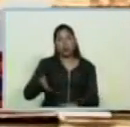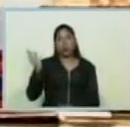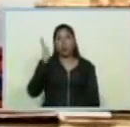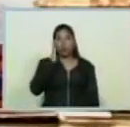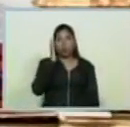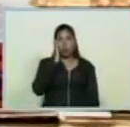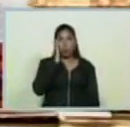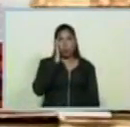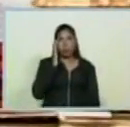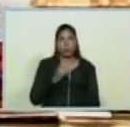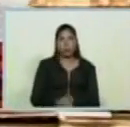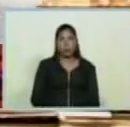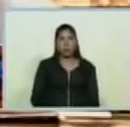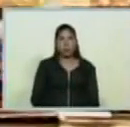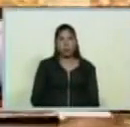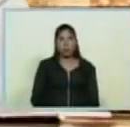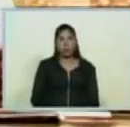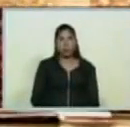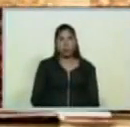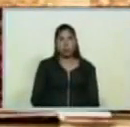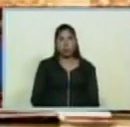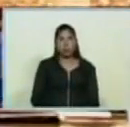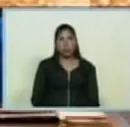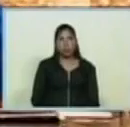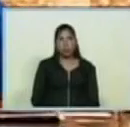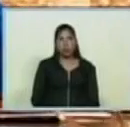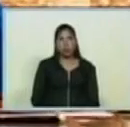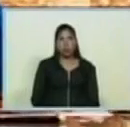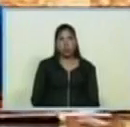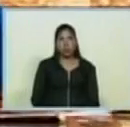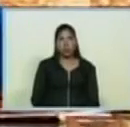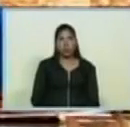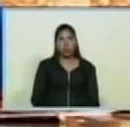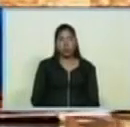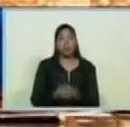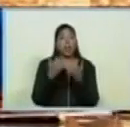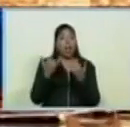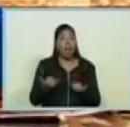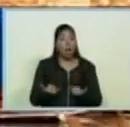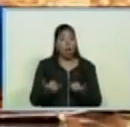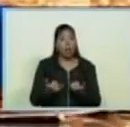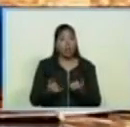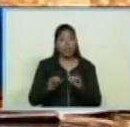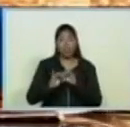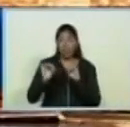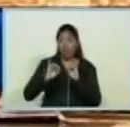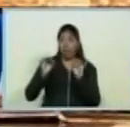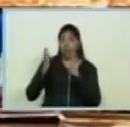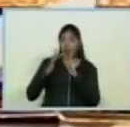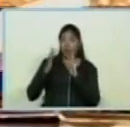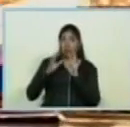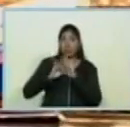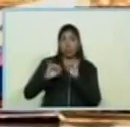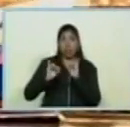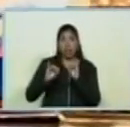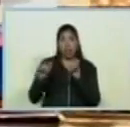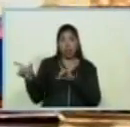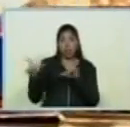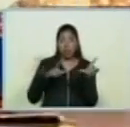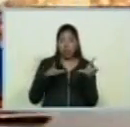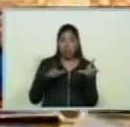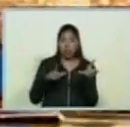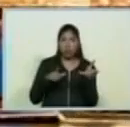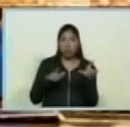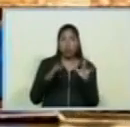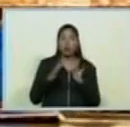Hay que difundir. Correcto. Bueno, vámonos ahora sí, pasó el equinoccio ya. Estamos listos